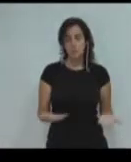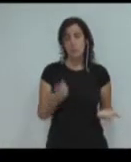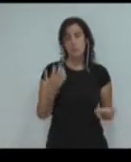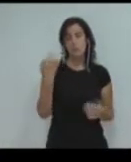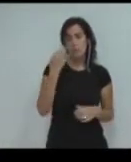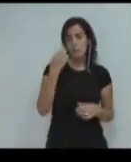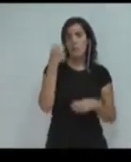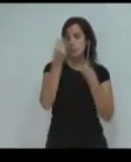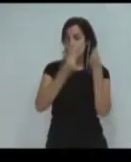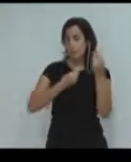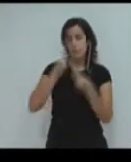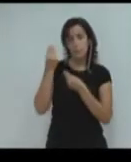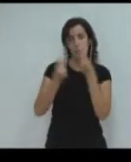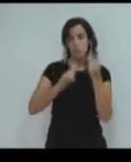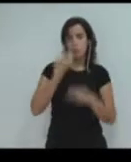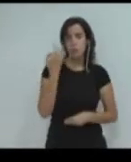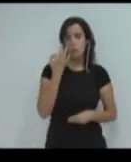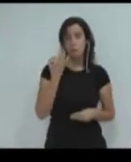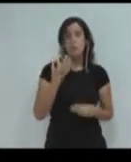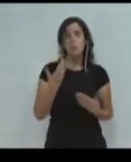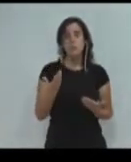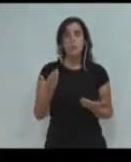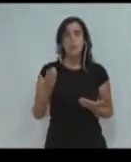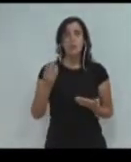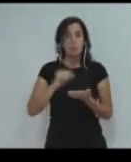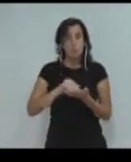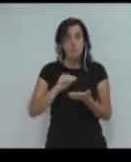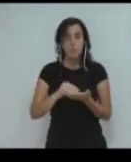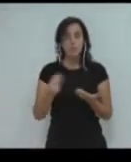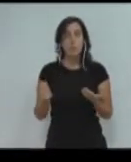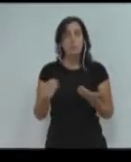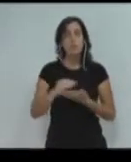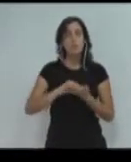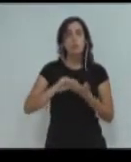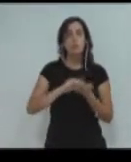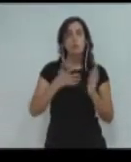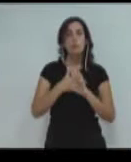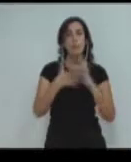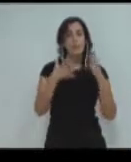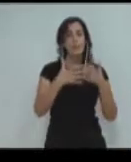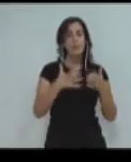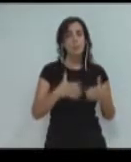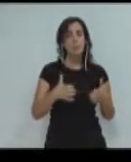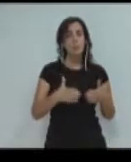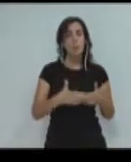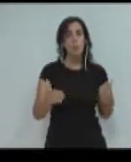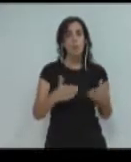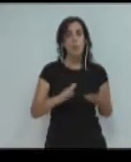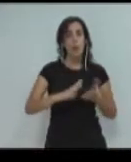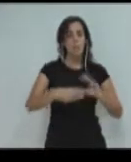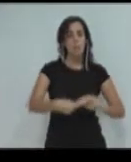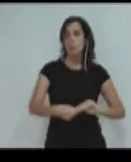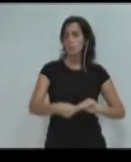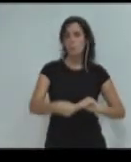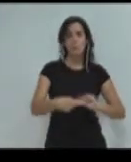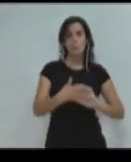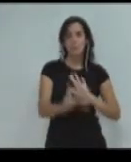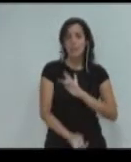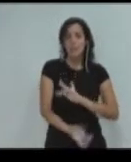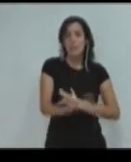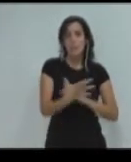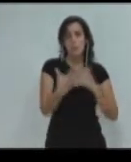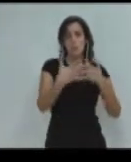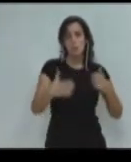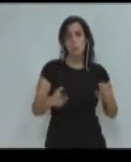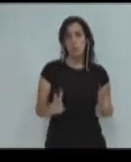una reflexión y muchas veces la solución no es adaptar el texto original, es crear un texto nuevo y